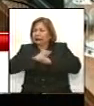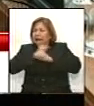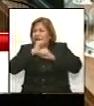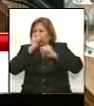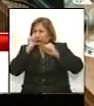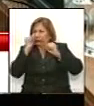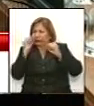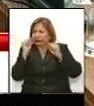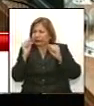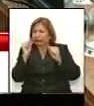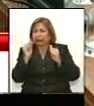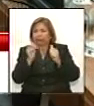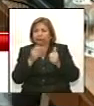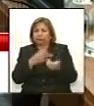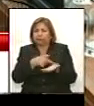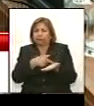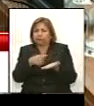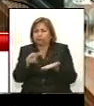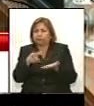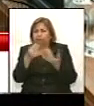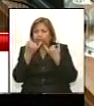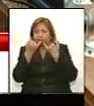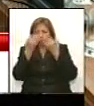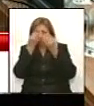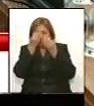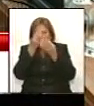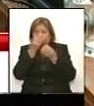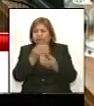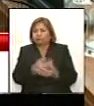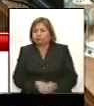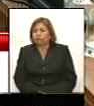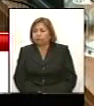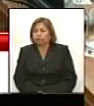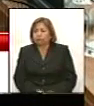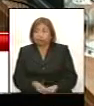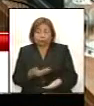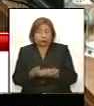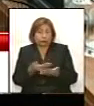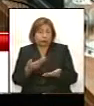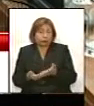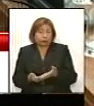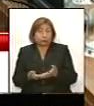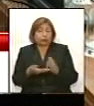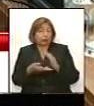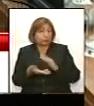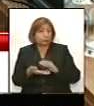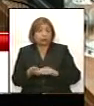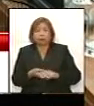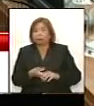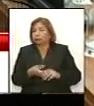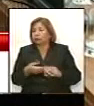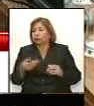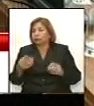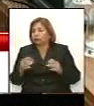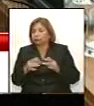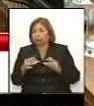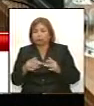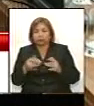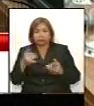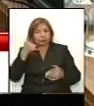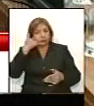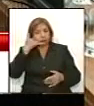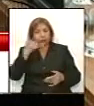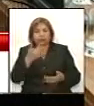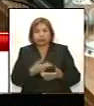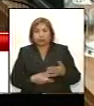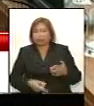lance una información que es un caso de flagrancia, y la empresa de la telefonía me lo está